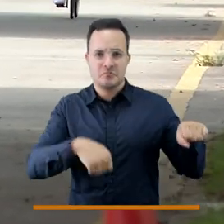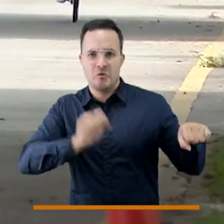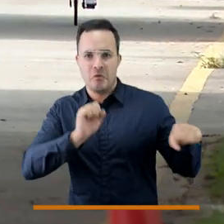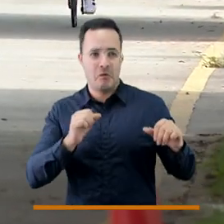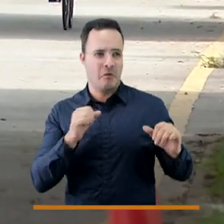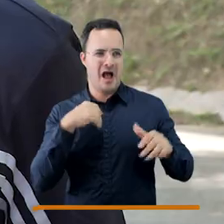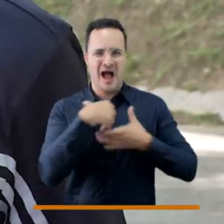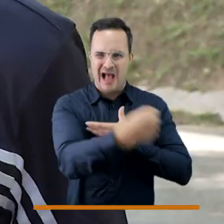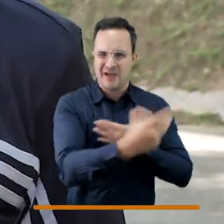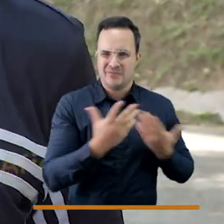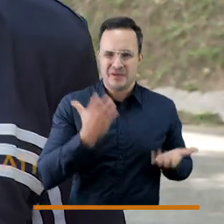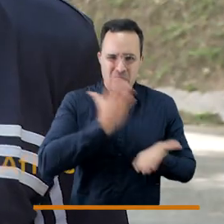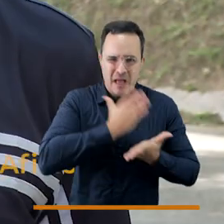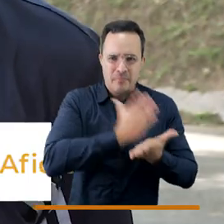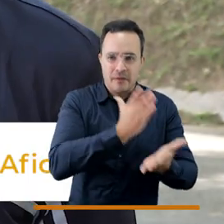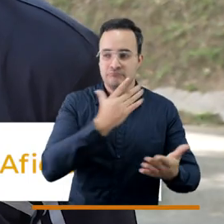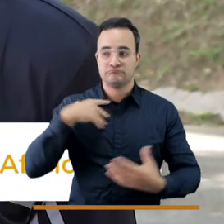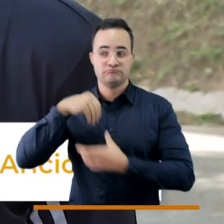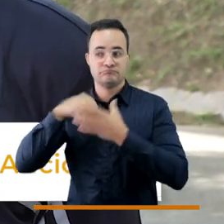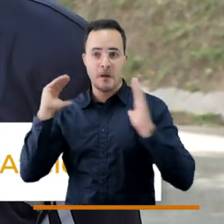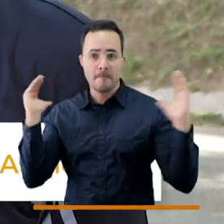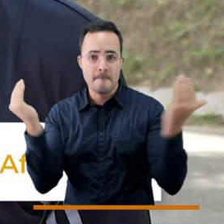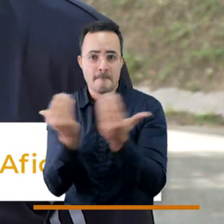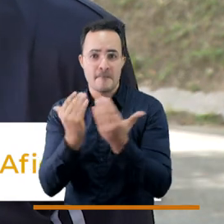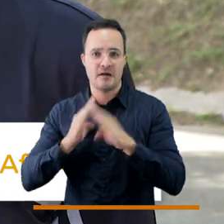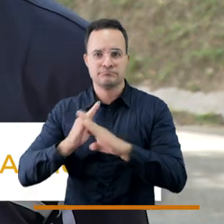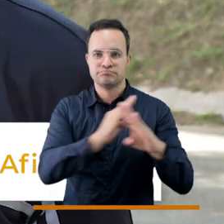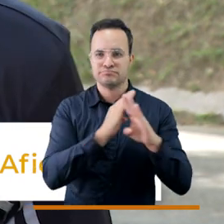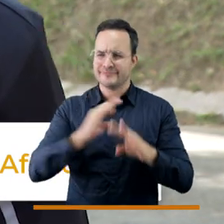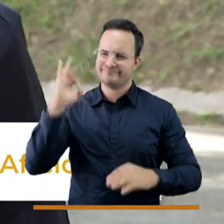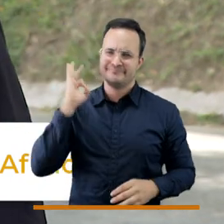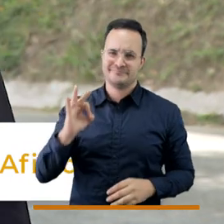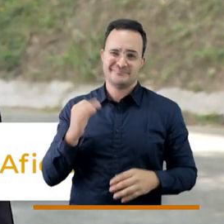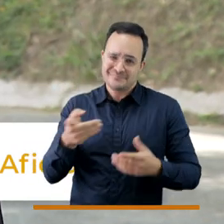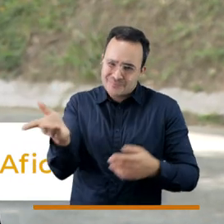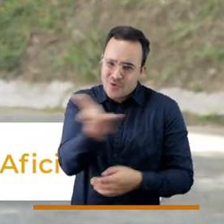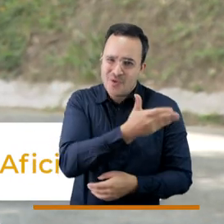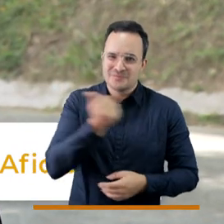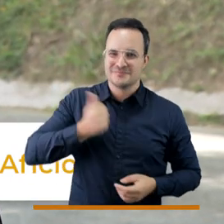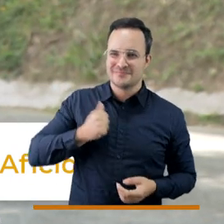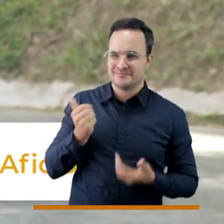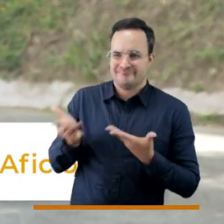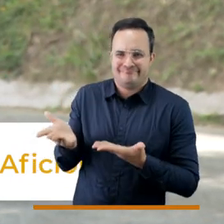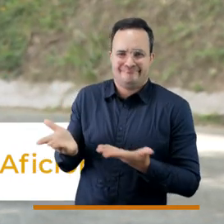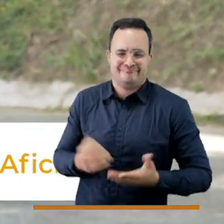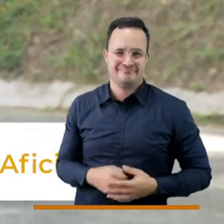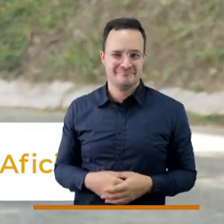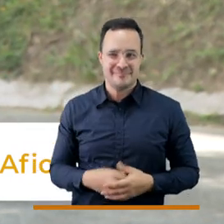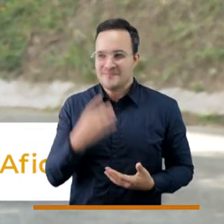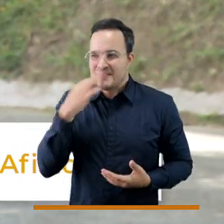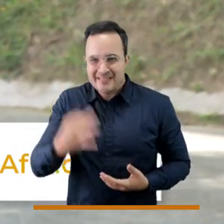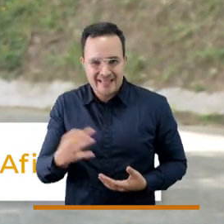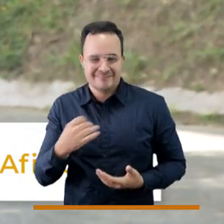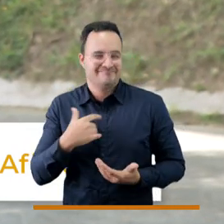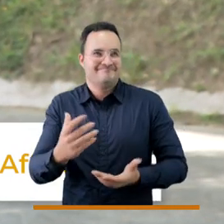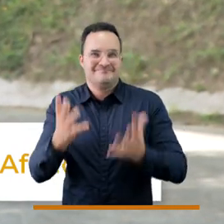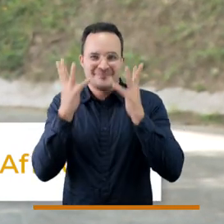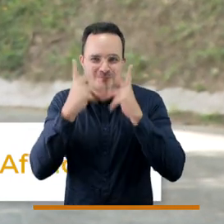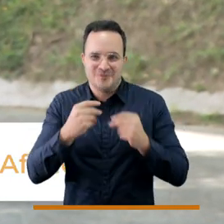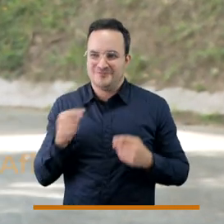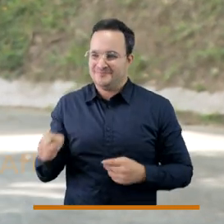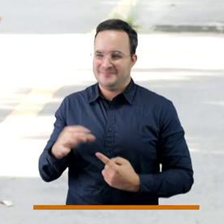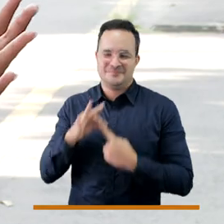motos, tanto accidente y tanta cosa que uno por ahí. Entonces, a que aprovechen esto, que esto es una